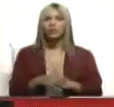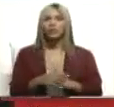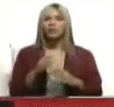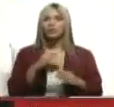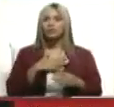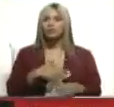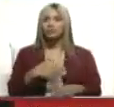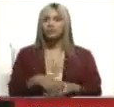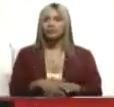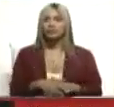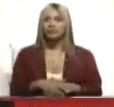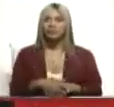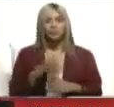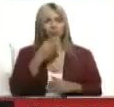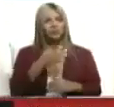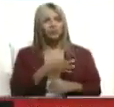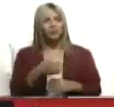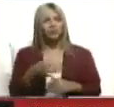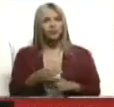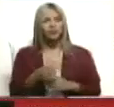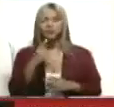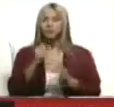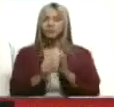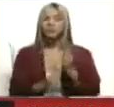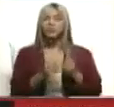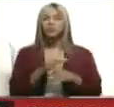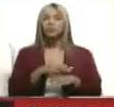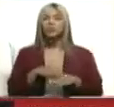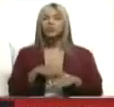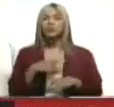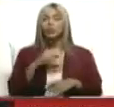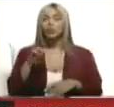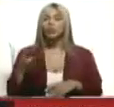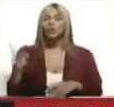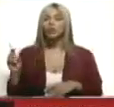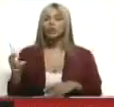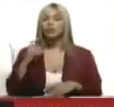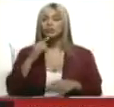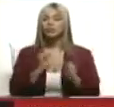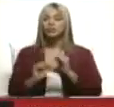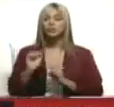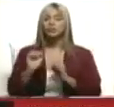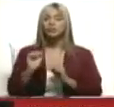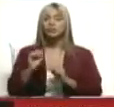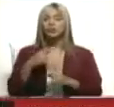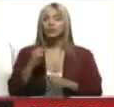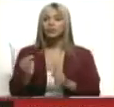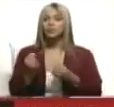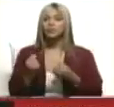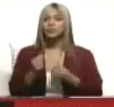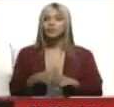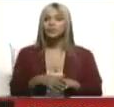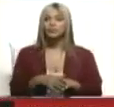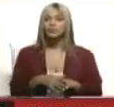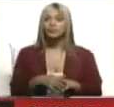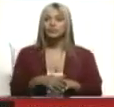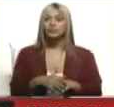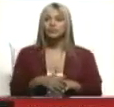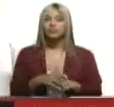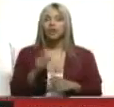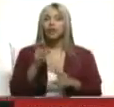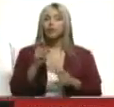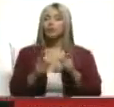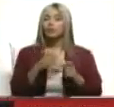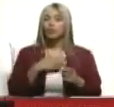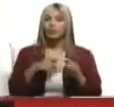de bienestar. Excelente. Viceministro William Castillo, viceministro de Políticas Antibloqueo, importante hacer referencia a la página, por cierto, para que la gente pueda